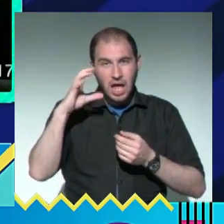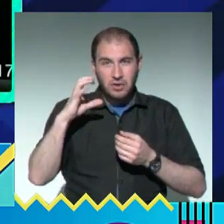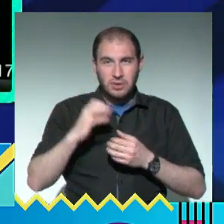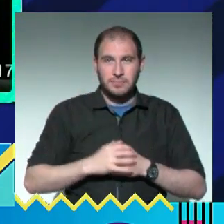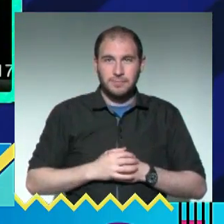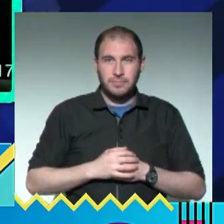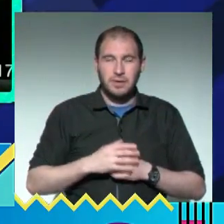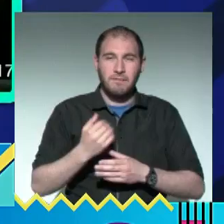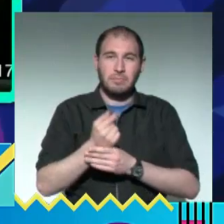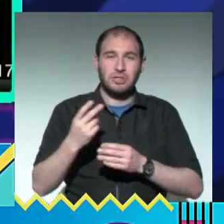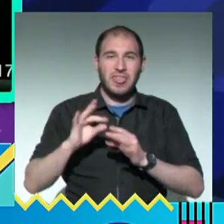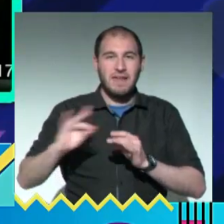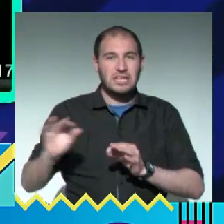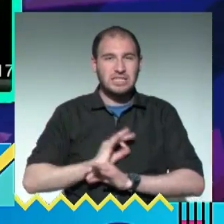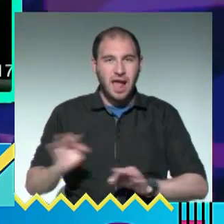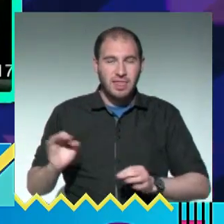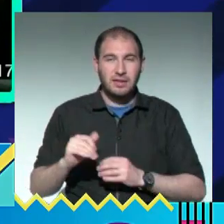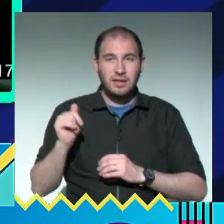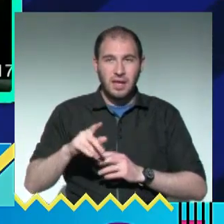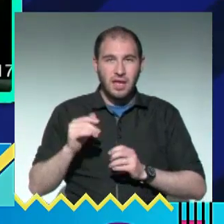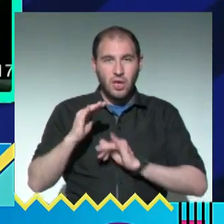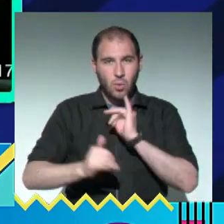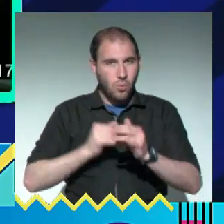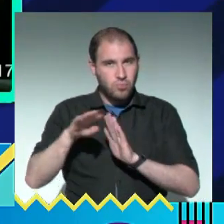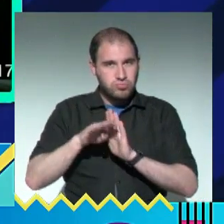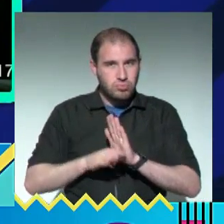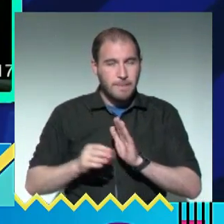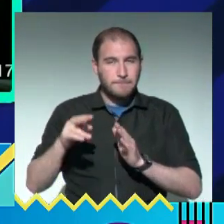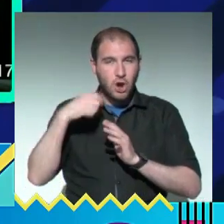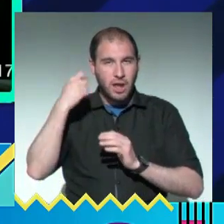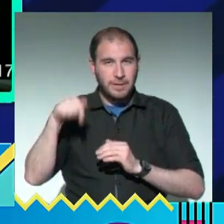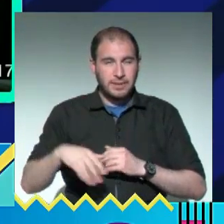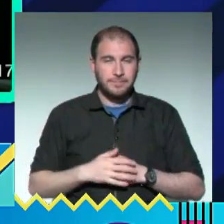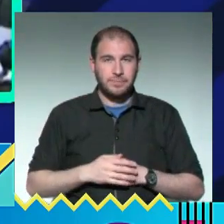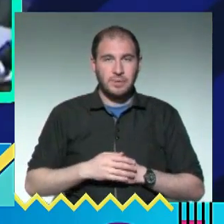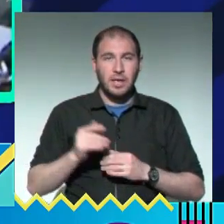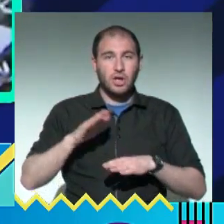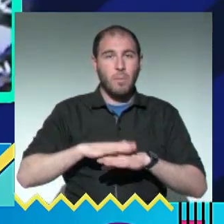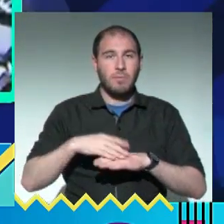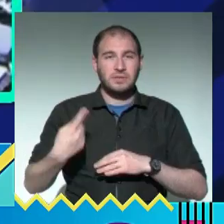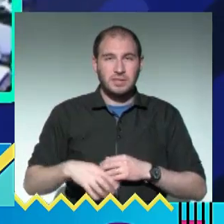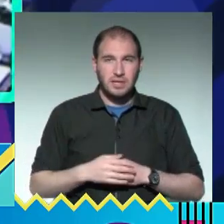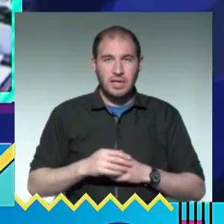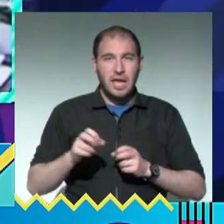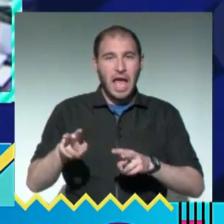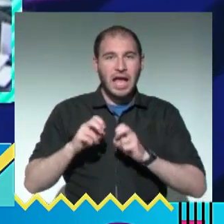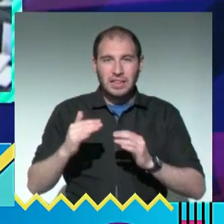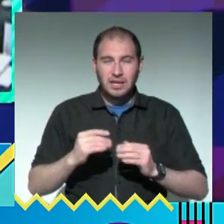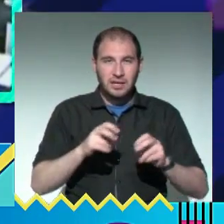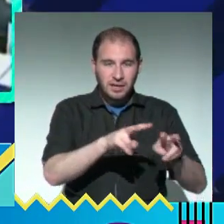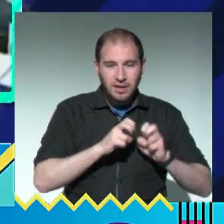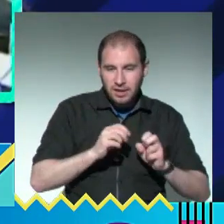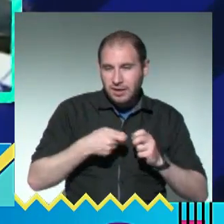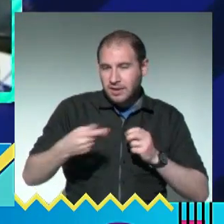este famoso déficit cero que estaba muy bien en las placas al comienzo del programa, donde lo que se compromete es a gastar exactamente lo que